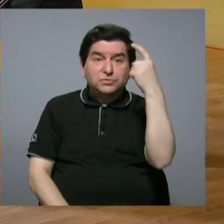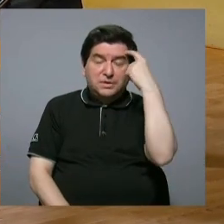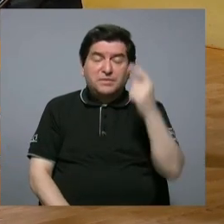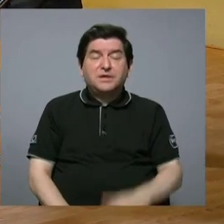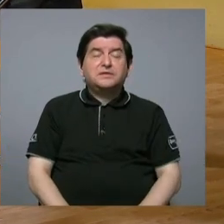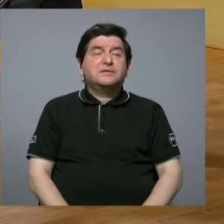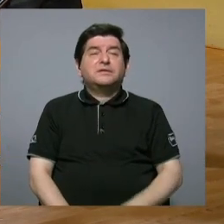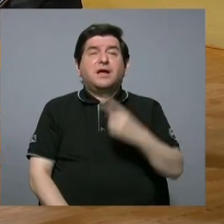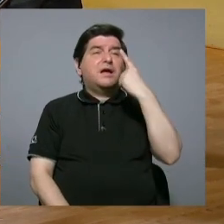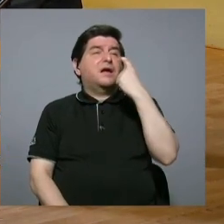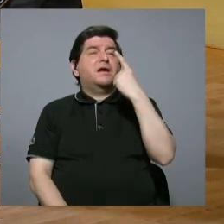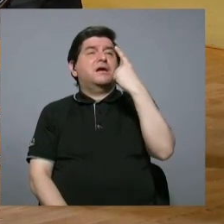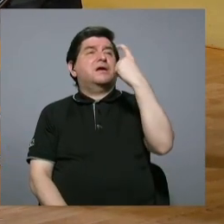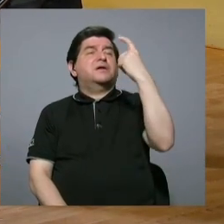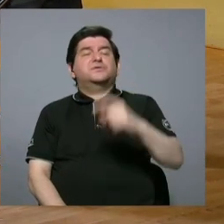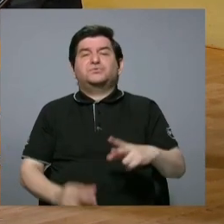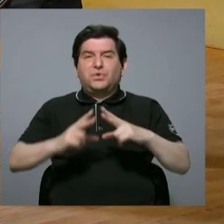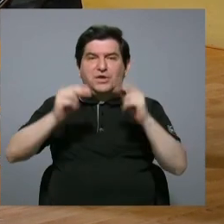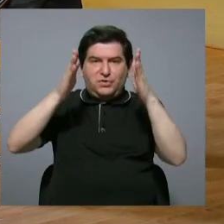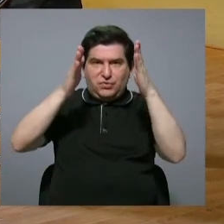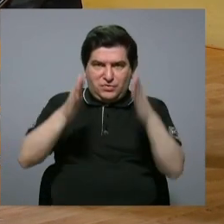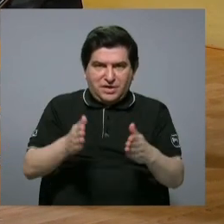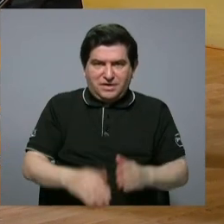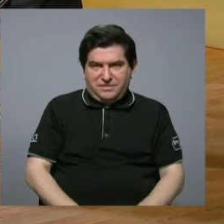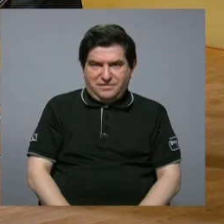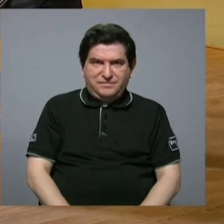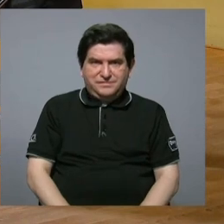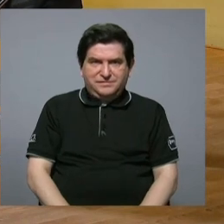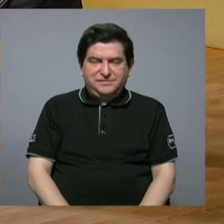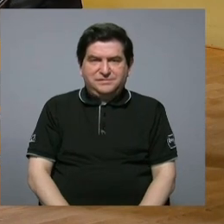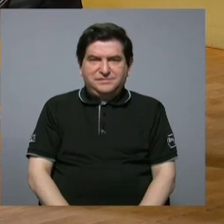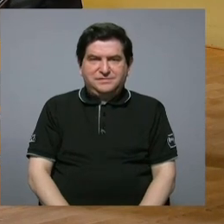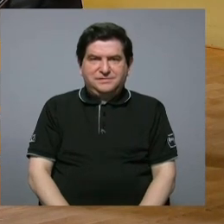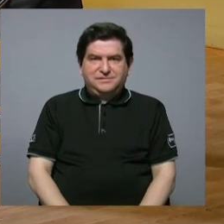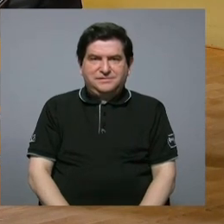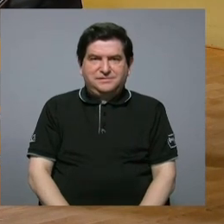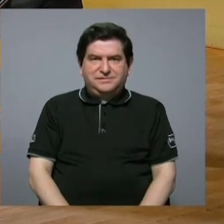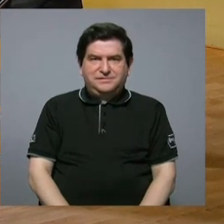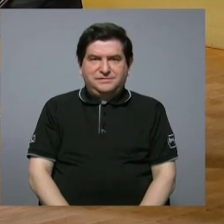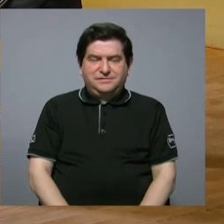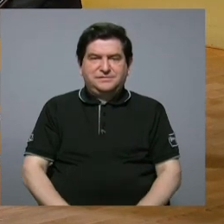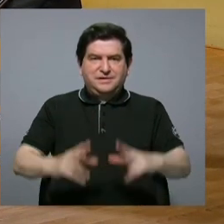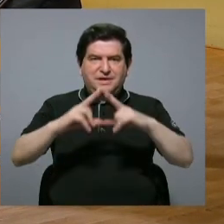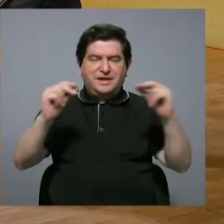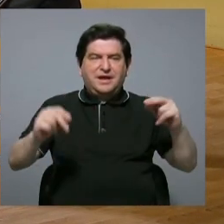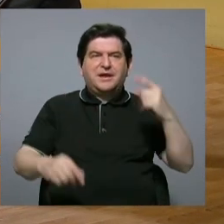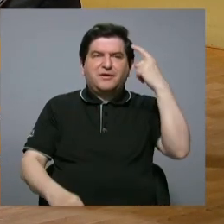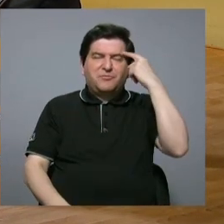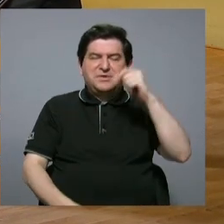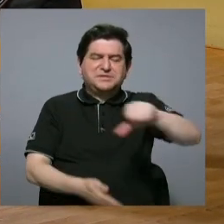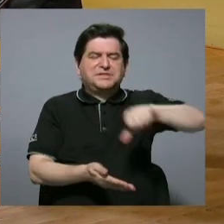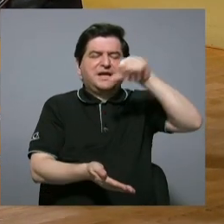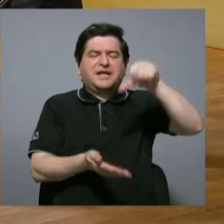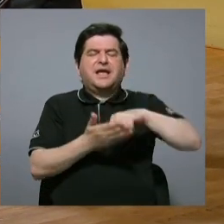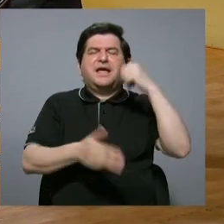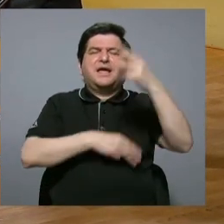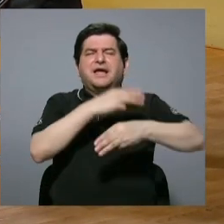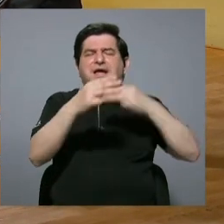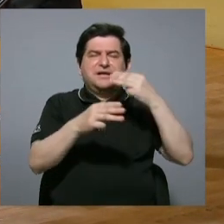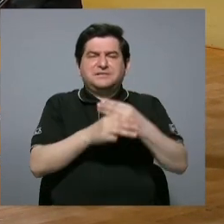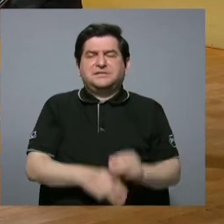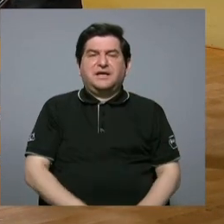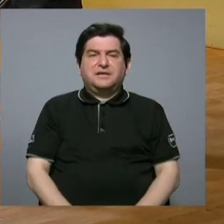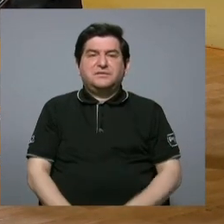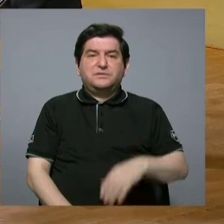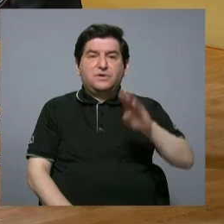sueño dorado de los nicaragüenses, lo que Nicaragua iba a ser como el centro del mundo, ¿verdad? Y la Bahía Salinas es